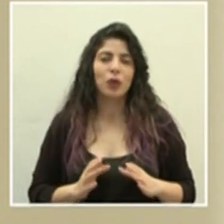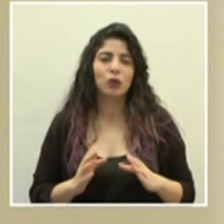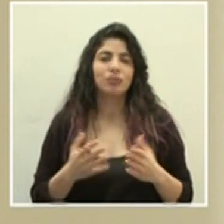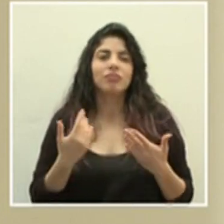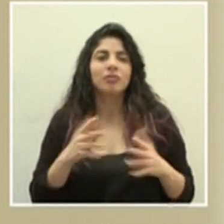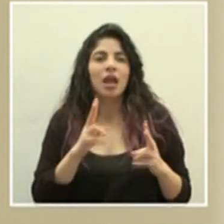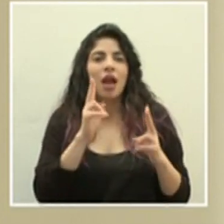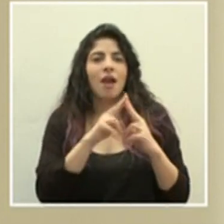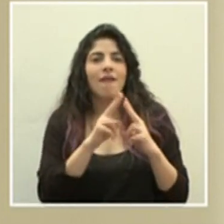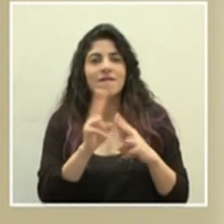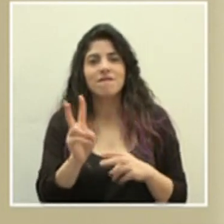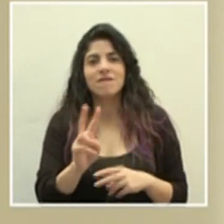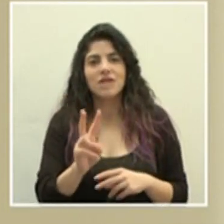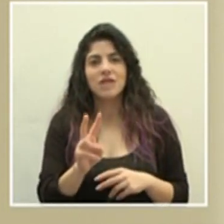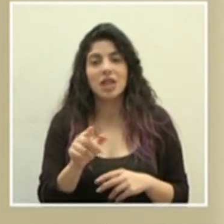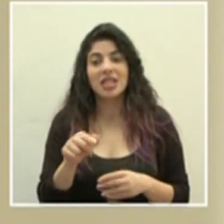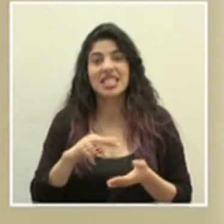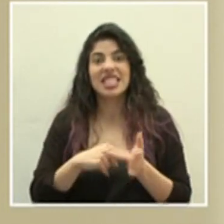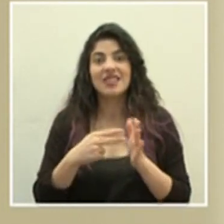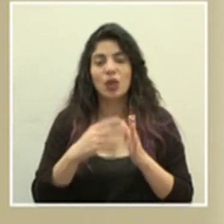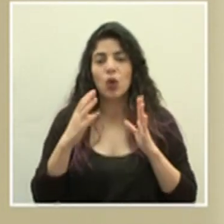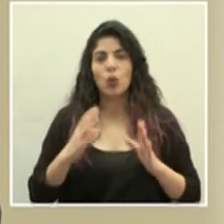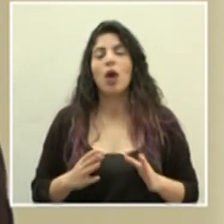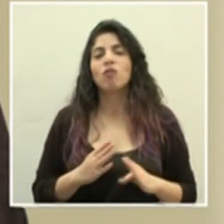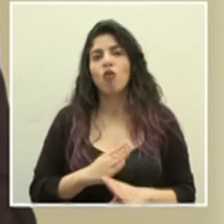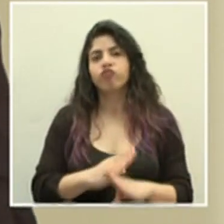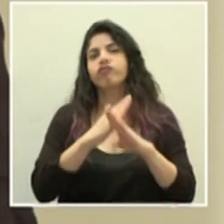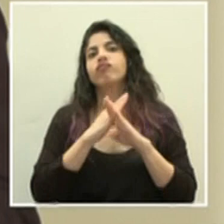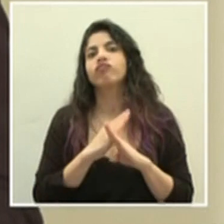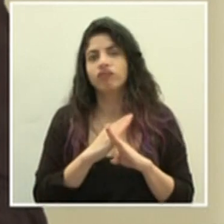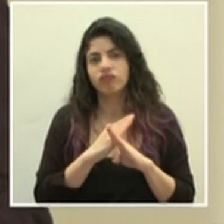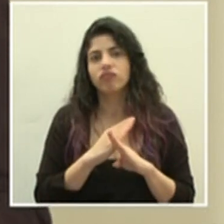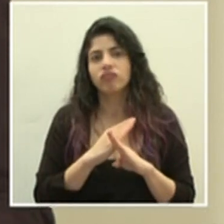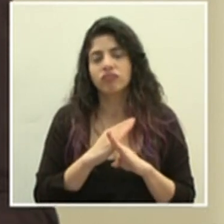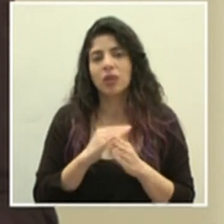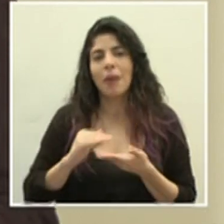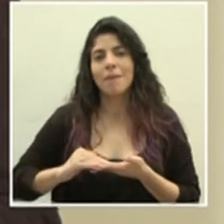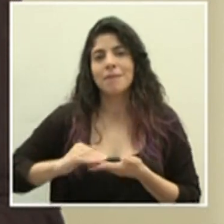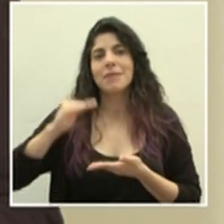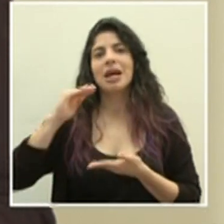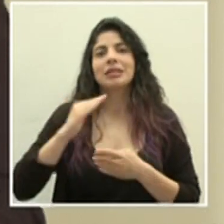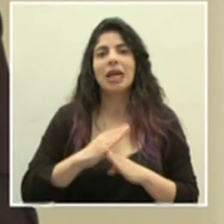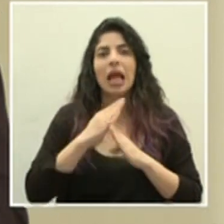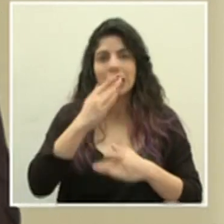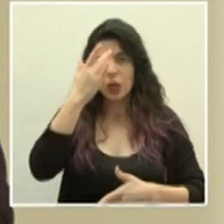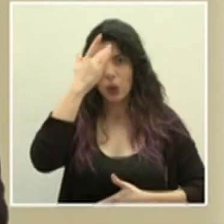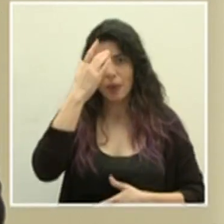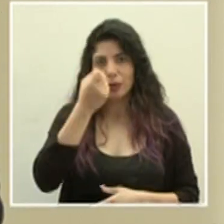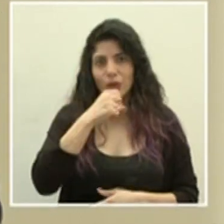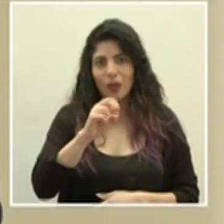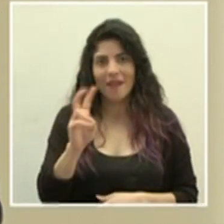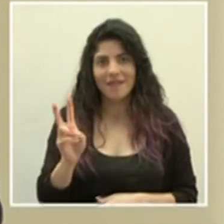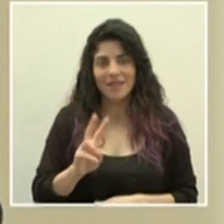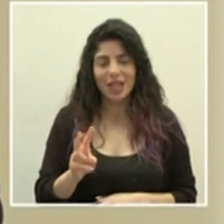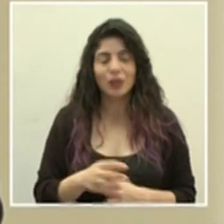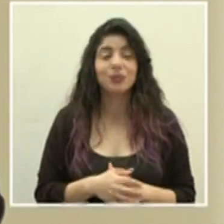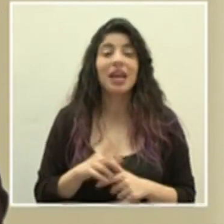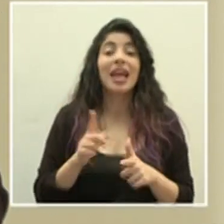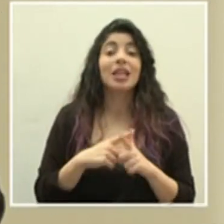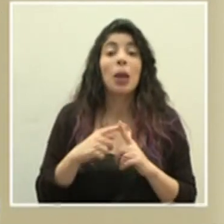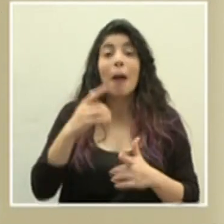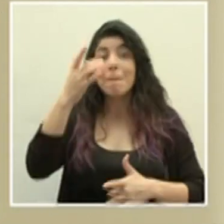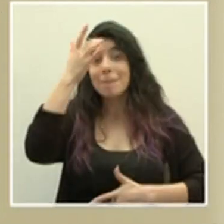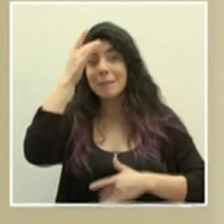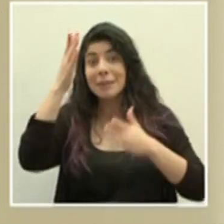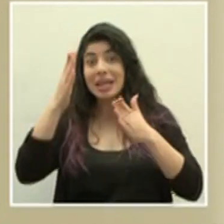estuvo en contacto con el virus y eso hace que el cuerpo responda levantando inmunoglobulinas o anticuerpos contra el virus. Entonces, en pacientes